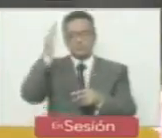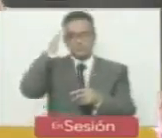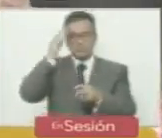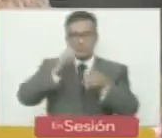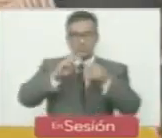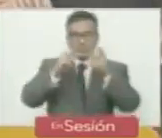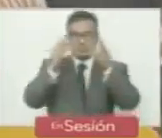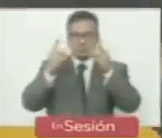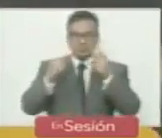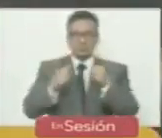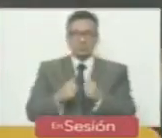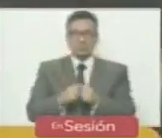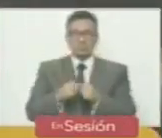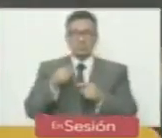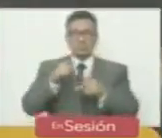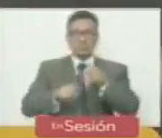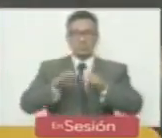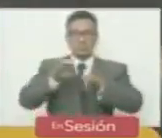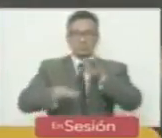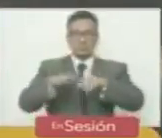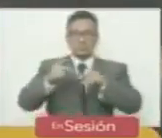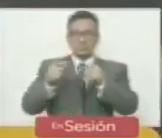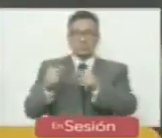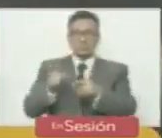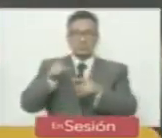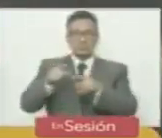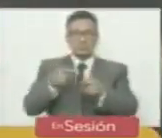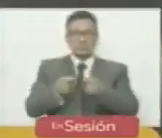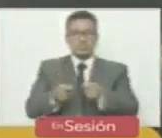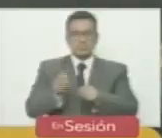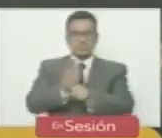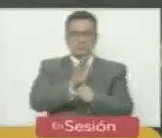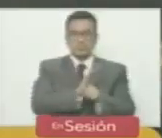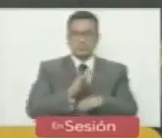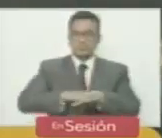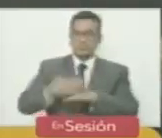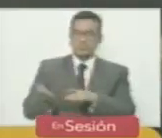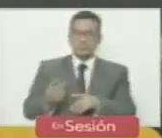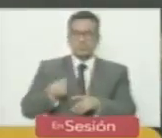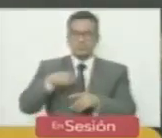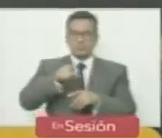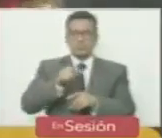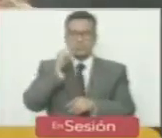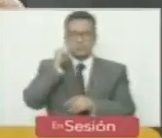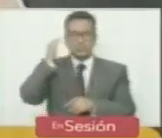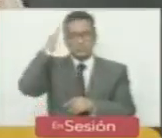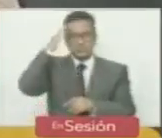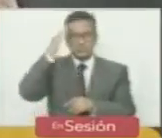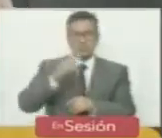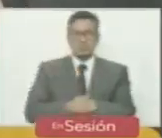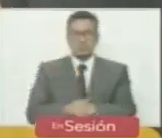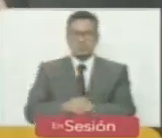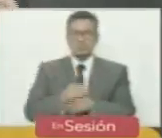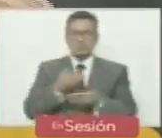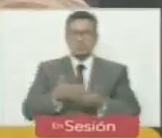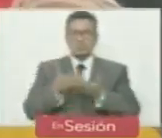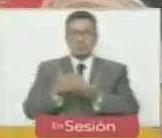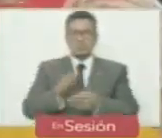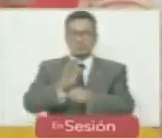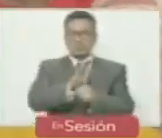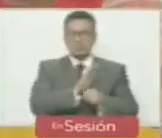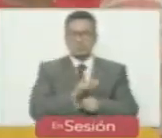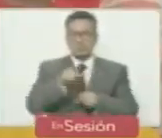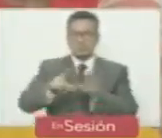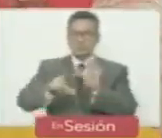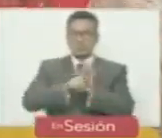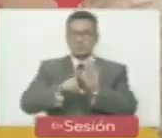economía sabe que la externalización de costos es lo que estamos tratando de proteger, porque el sujeto que está proporcionalmente protegido en esta